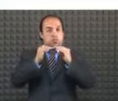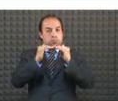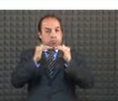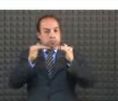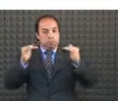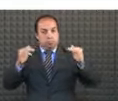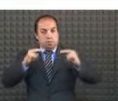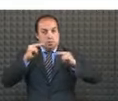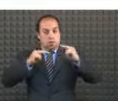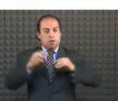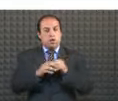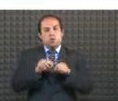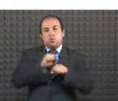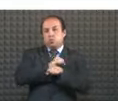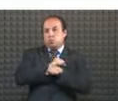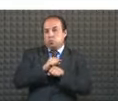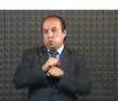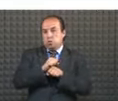estos niveles con